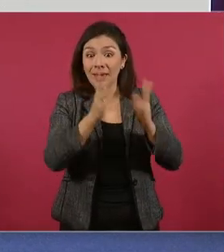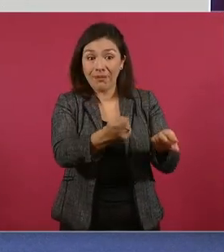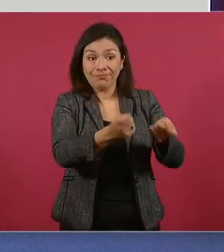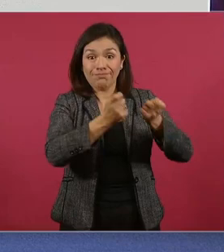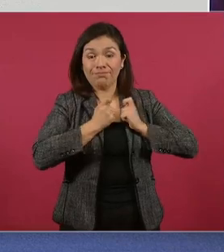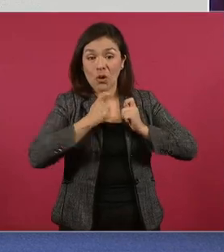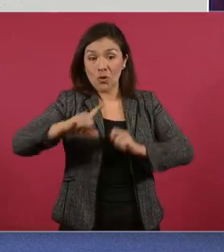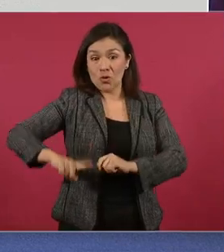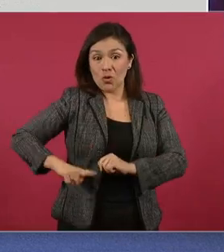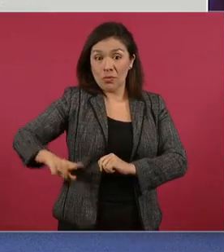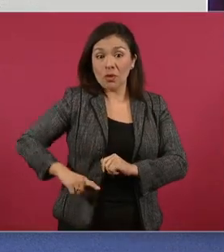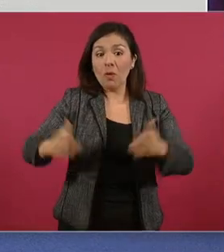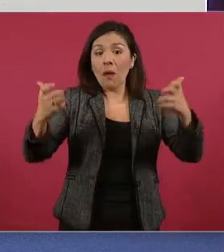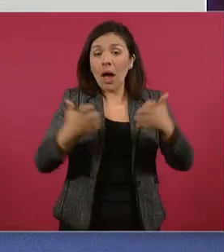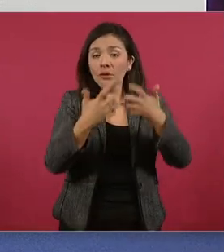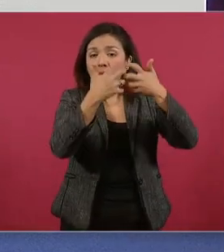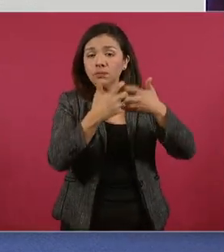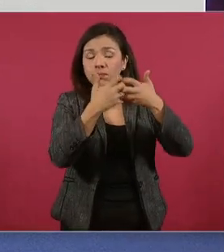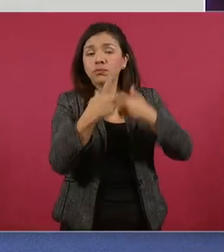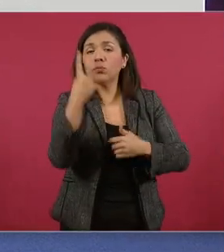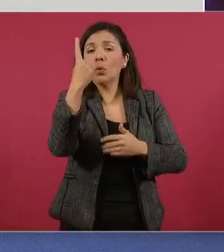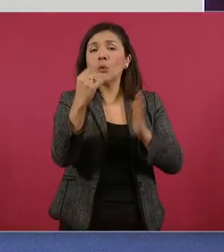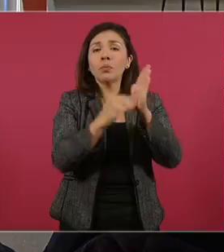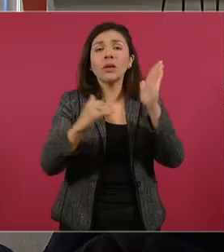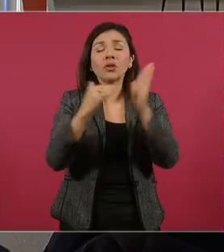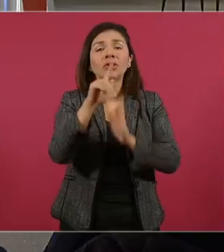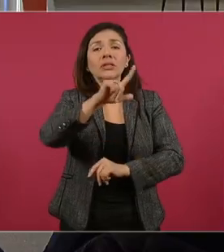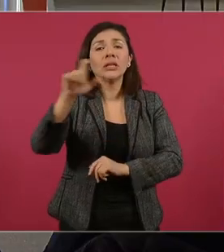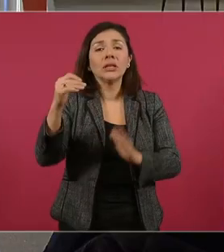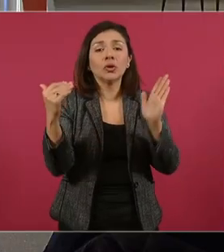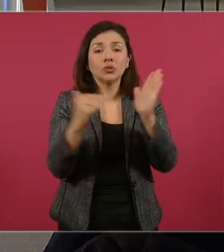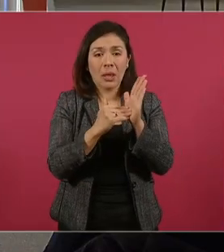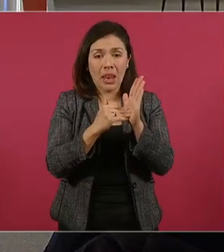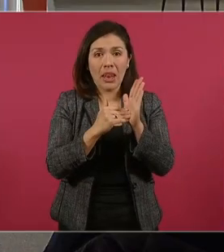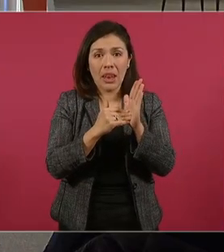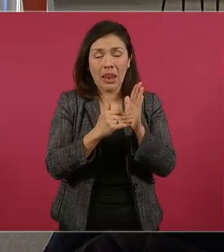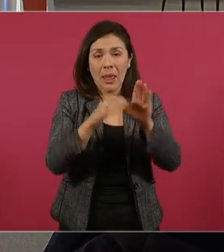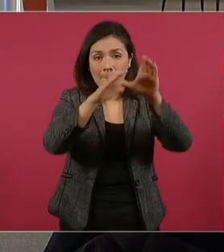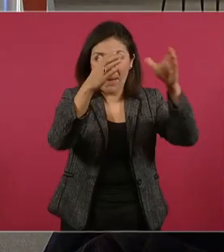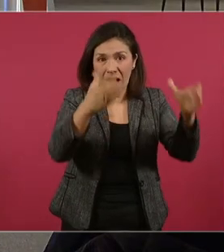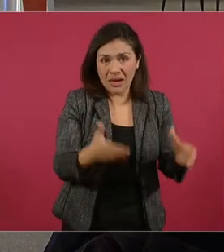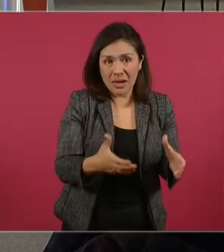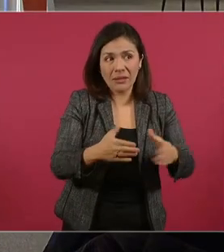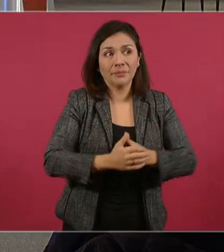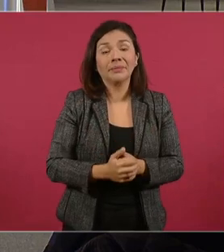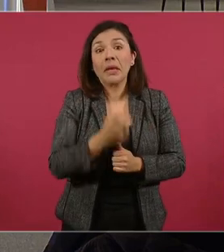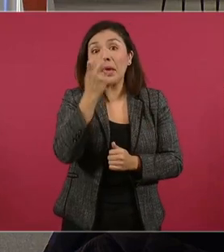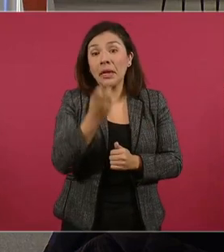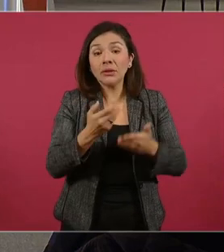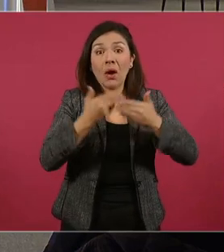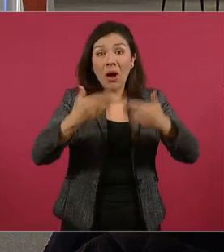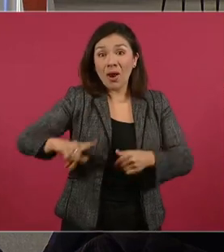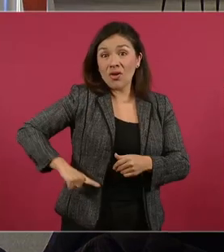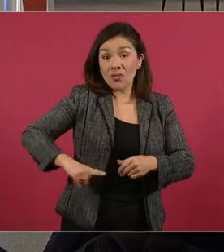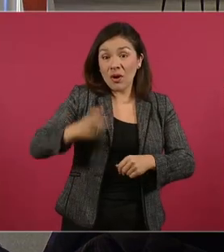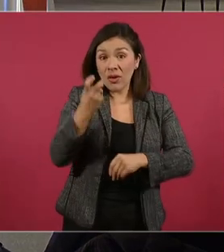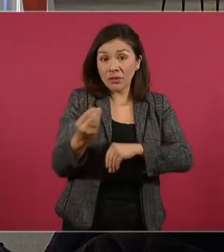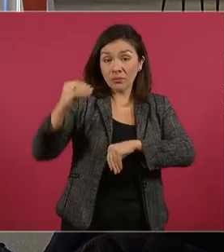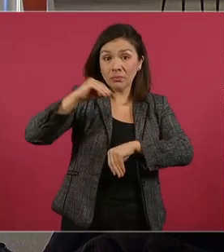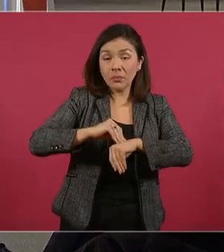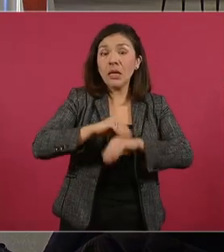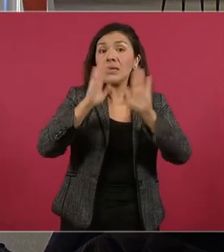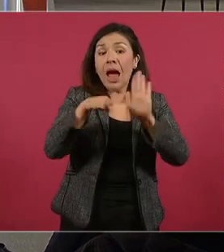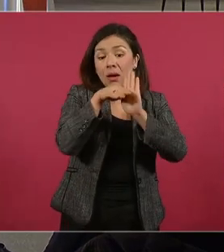una producción de 1.700.000 barriles. A partir de esta administración se estabilizó primero la